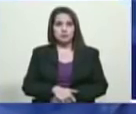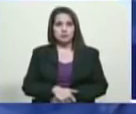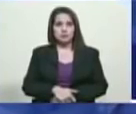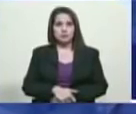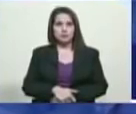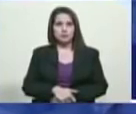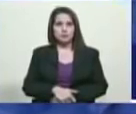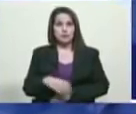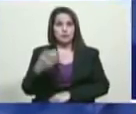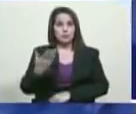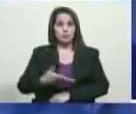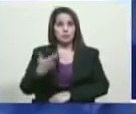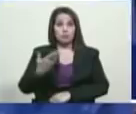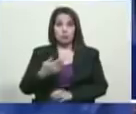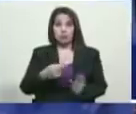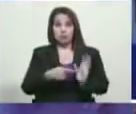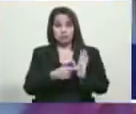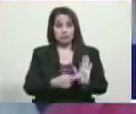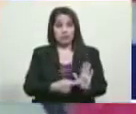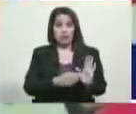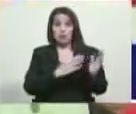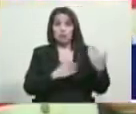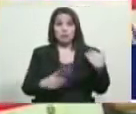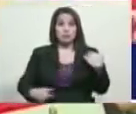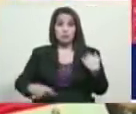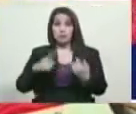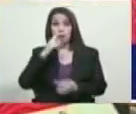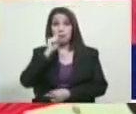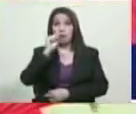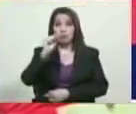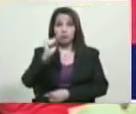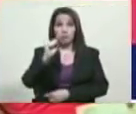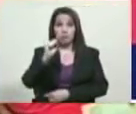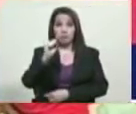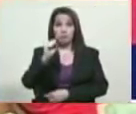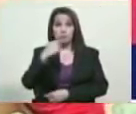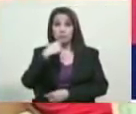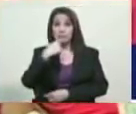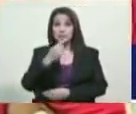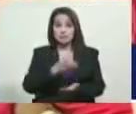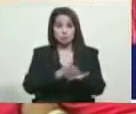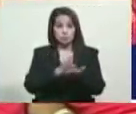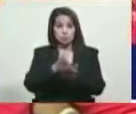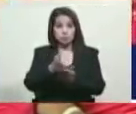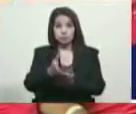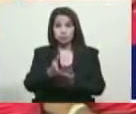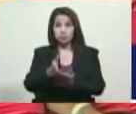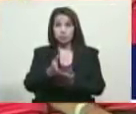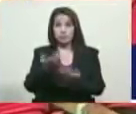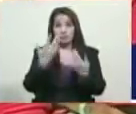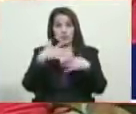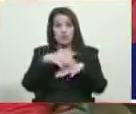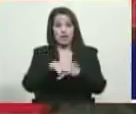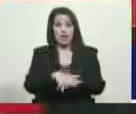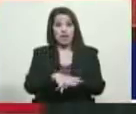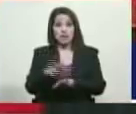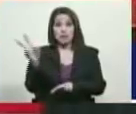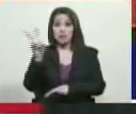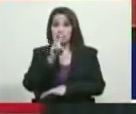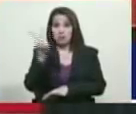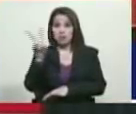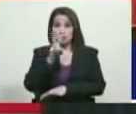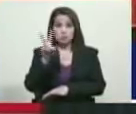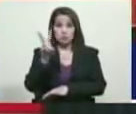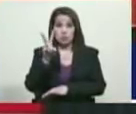Importante destacar que el presidente Nicolás Maduro ha puntualizado que el rumbo correcto para el desarrollo integral de Venezuela pasa